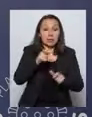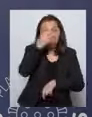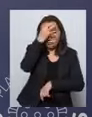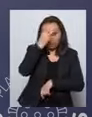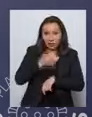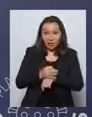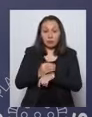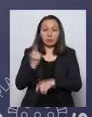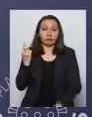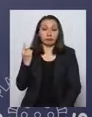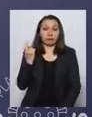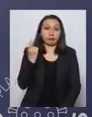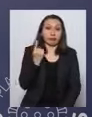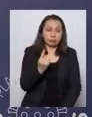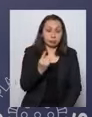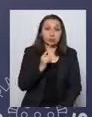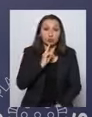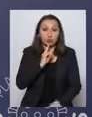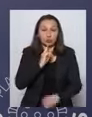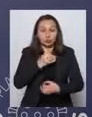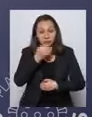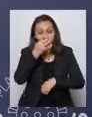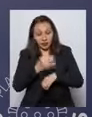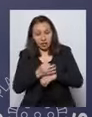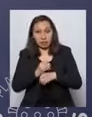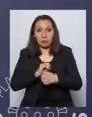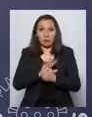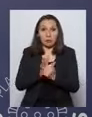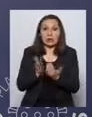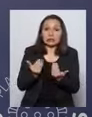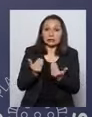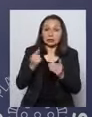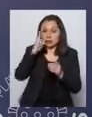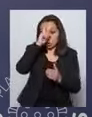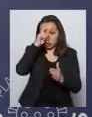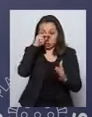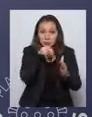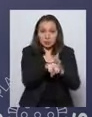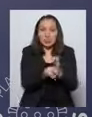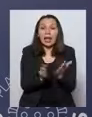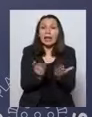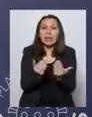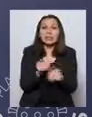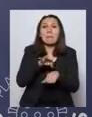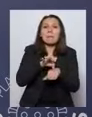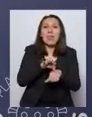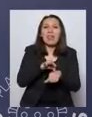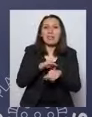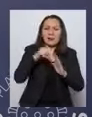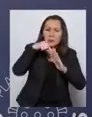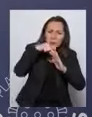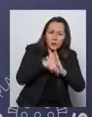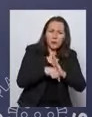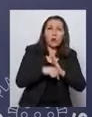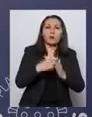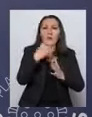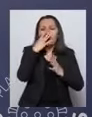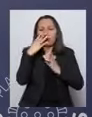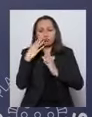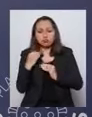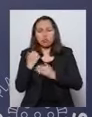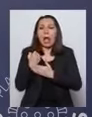que hoy día enfrentan esta enfermedad y requieren hospitalización requieren médicos intensivistas anestesista